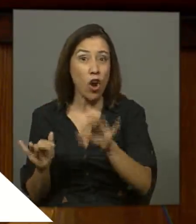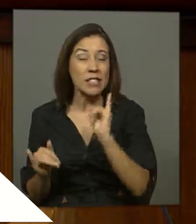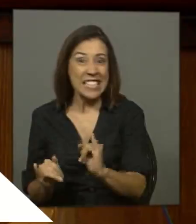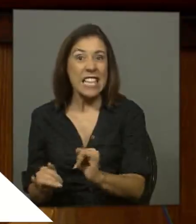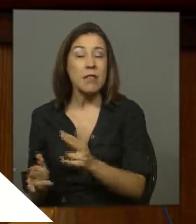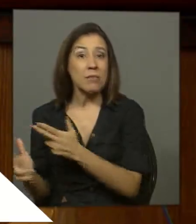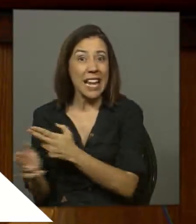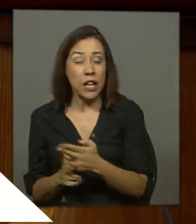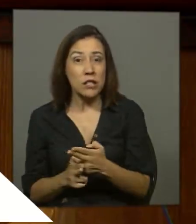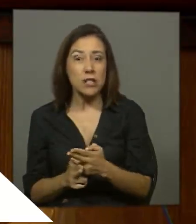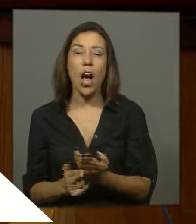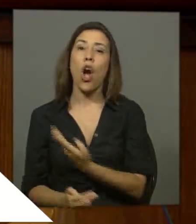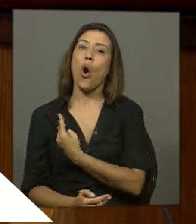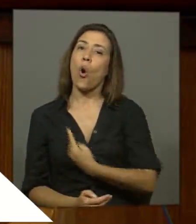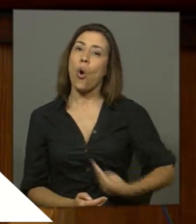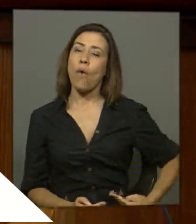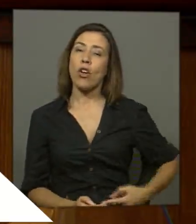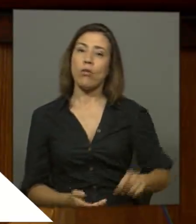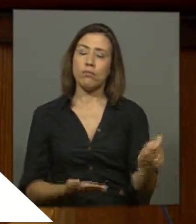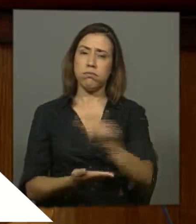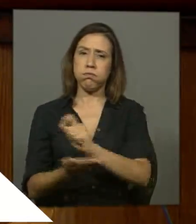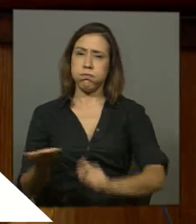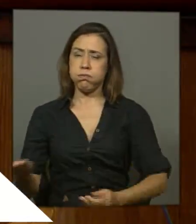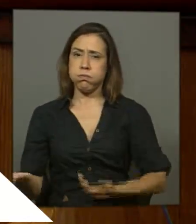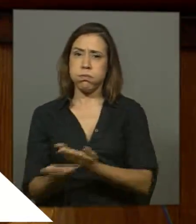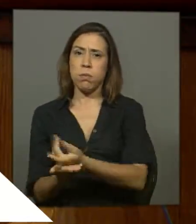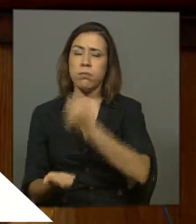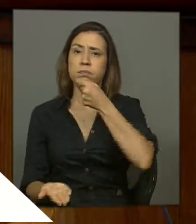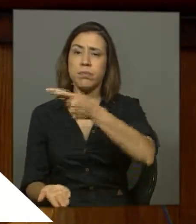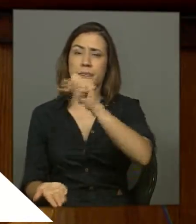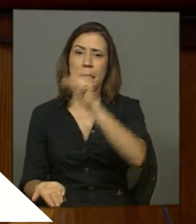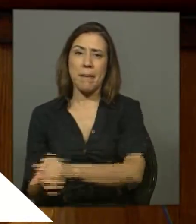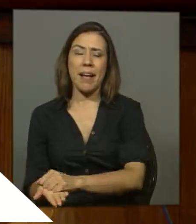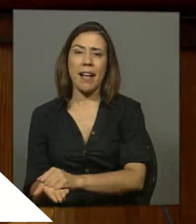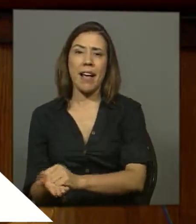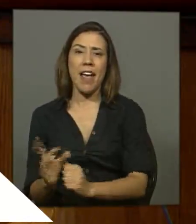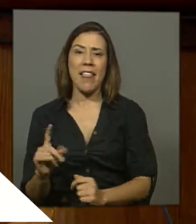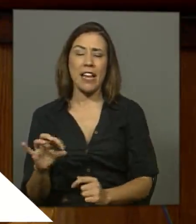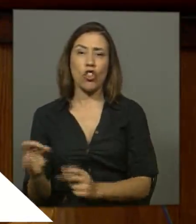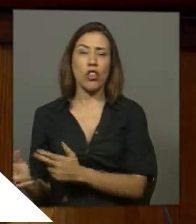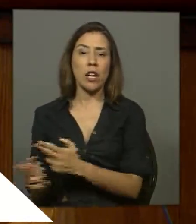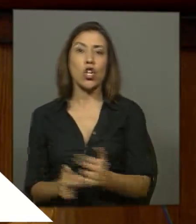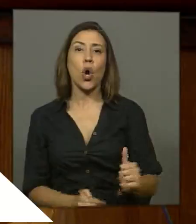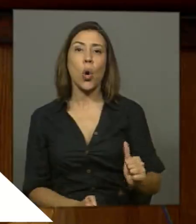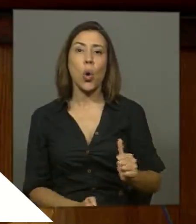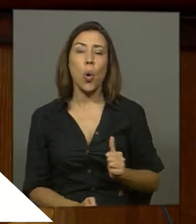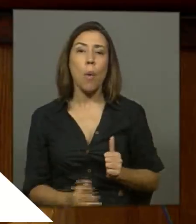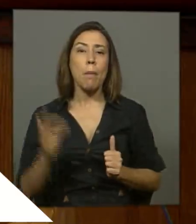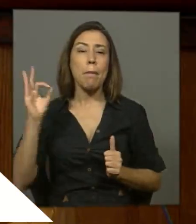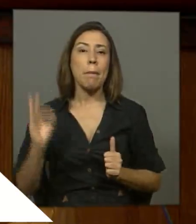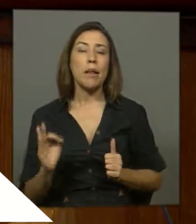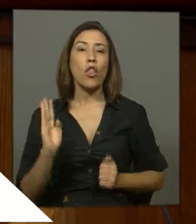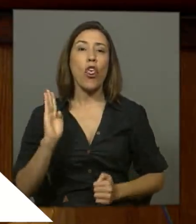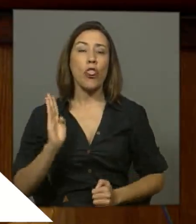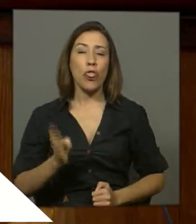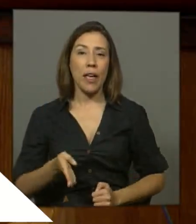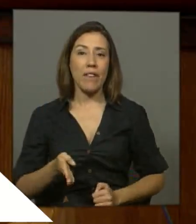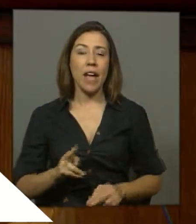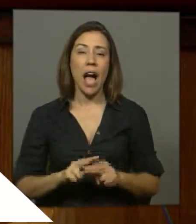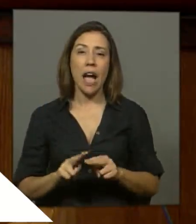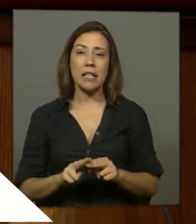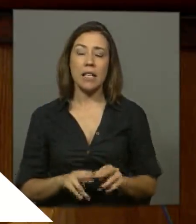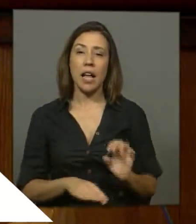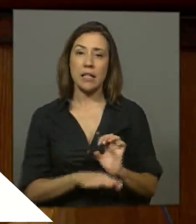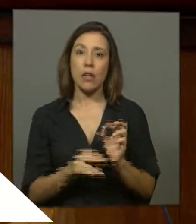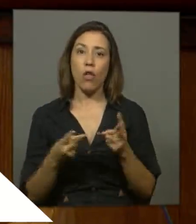hecho el gobierno se creyó por delito terrorista cumpliendo con lo que debe hacer en un